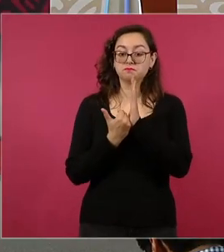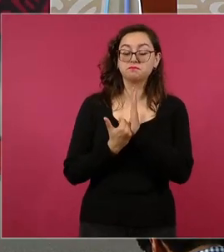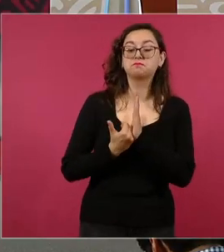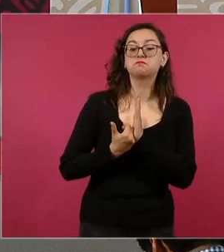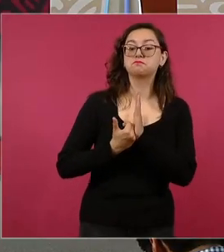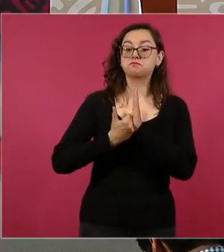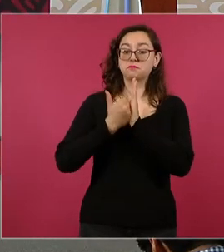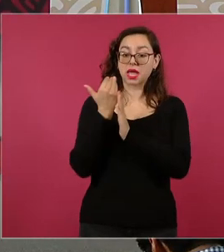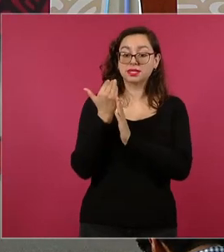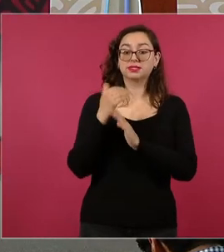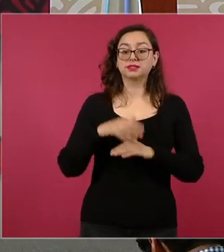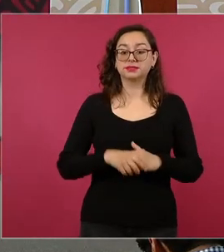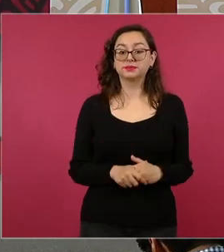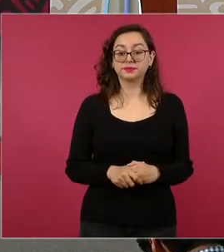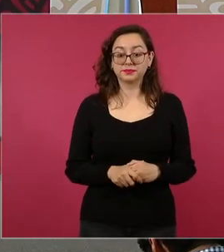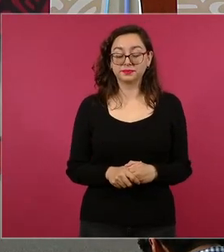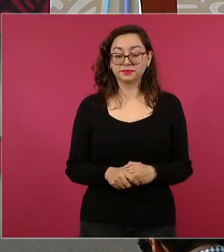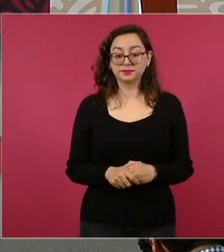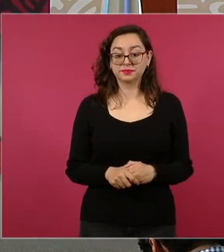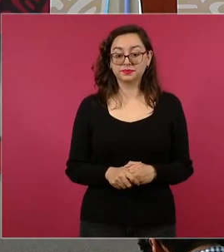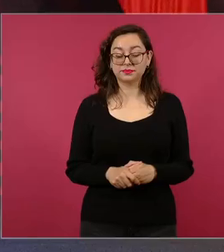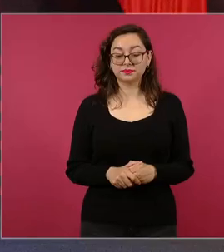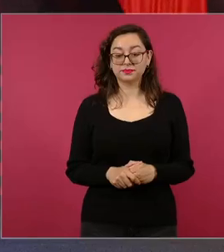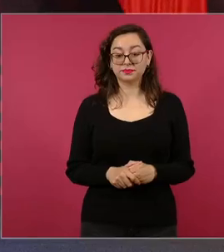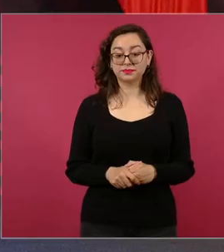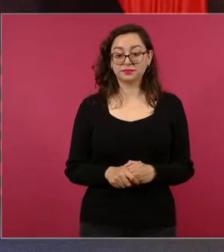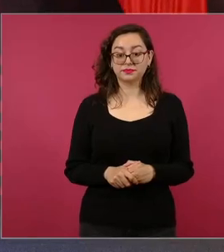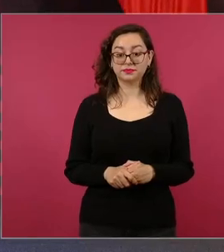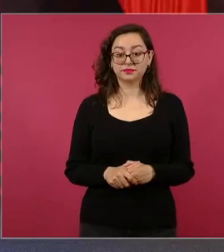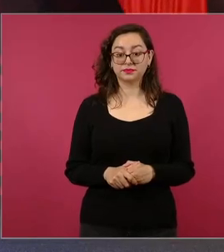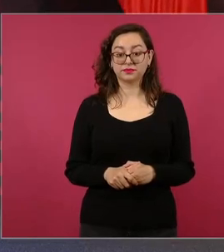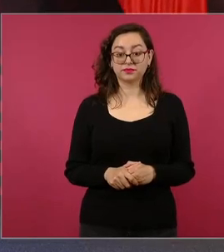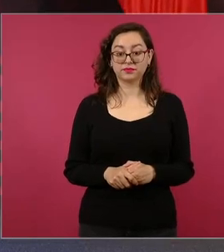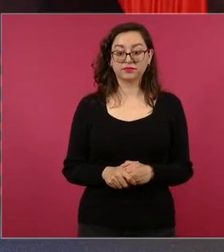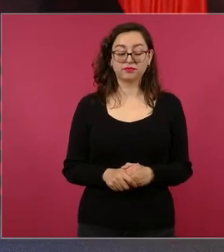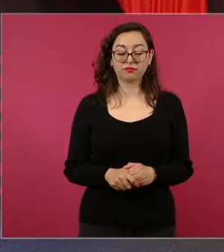Nominal es más del 10%.